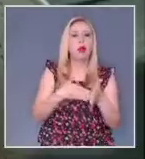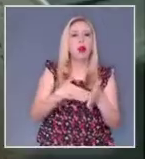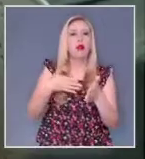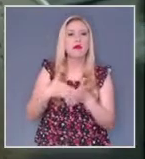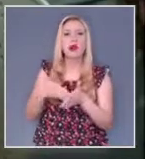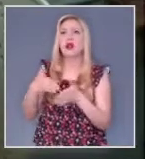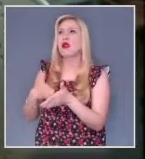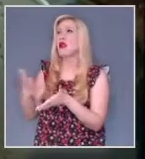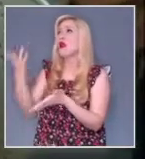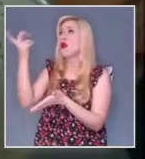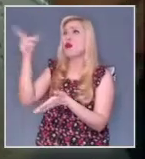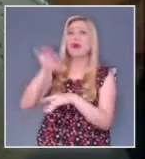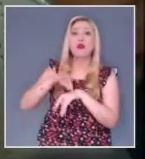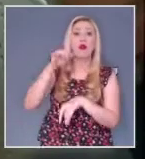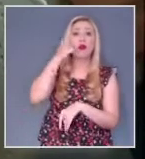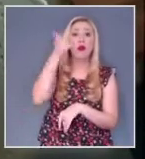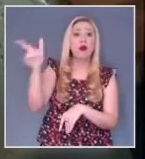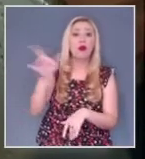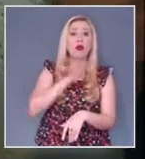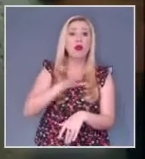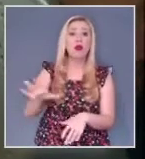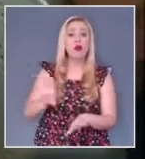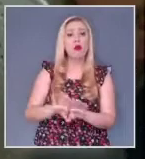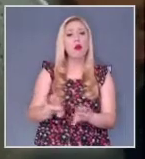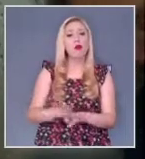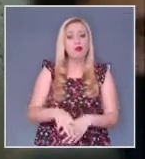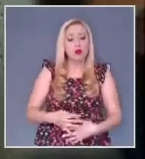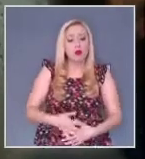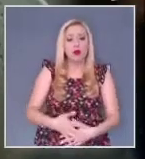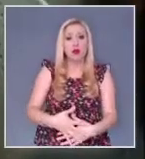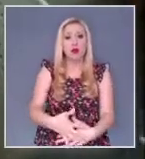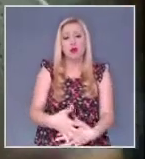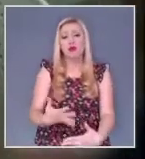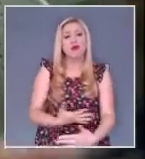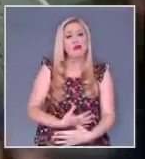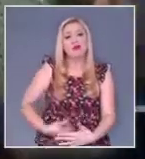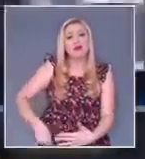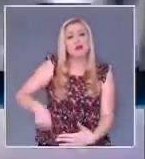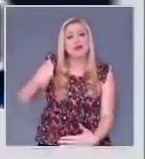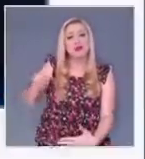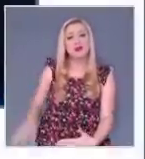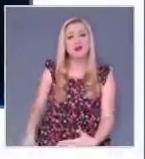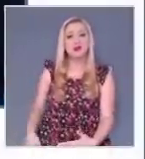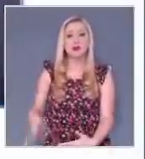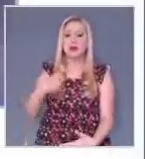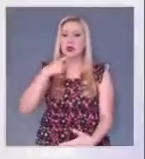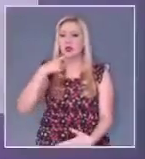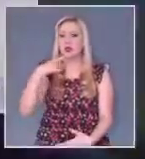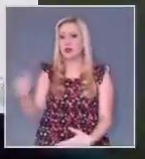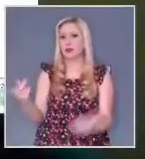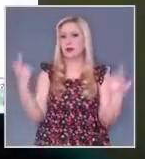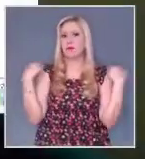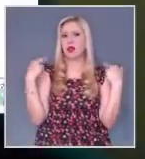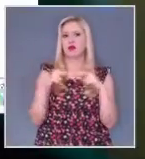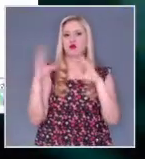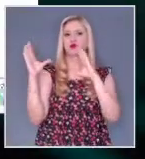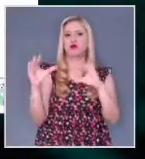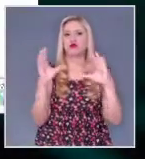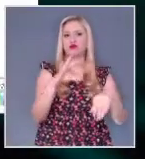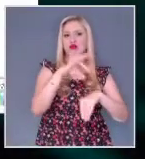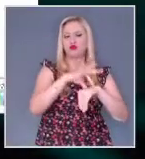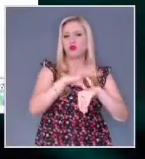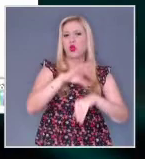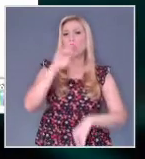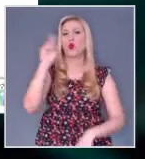así lo explicó jennifer hincapié sánchez académica de la facultad de medicina de la unam radica la